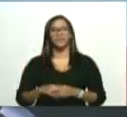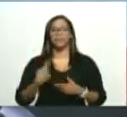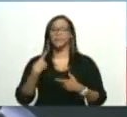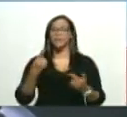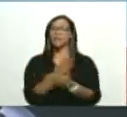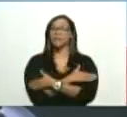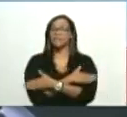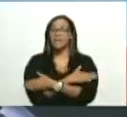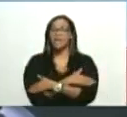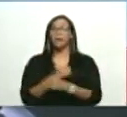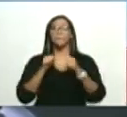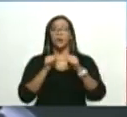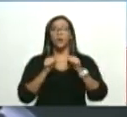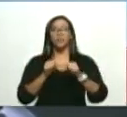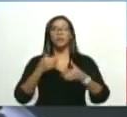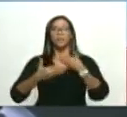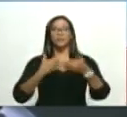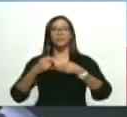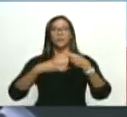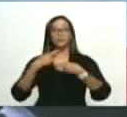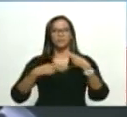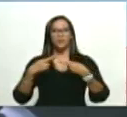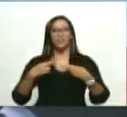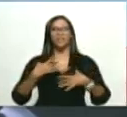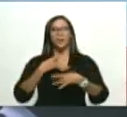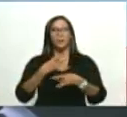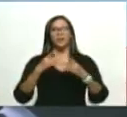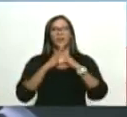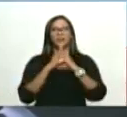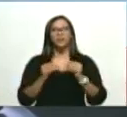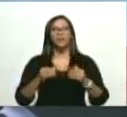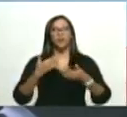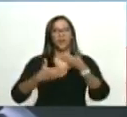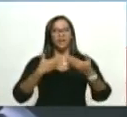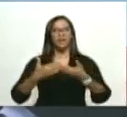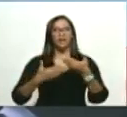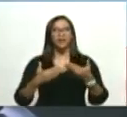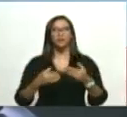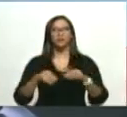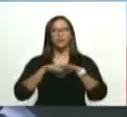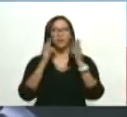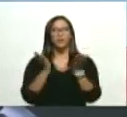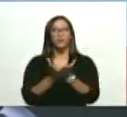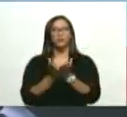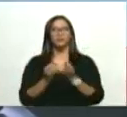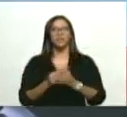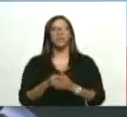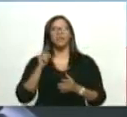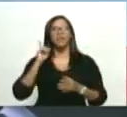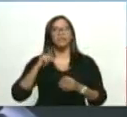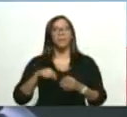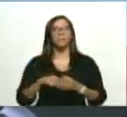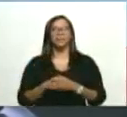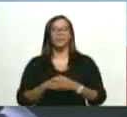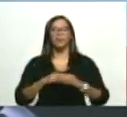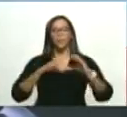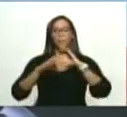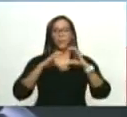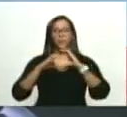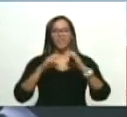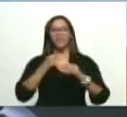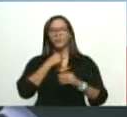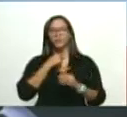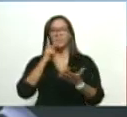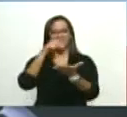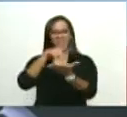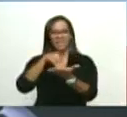por continuar ese proceso revolucionario que nos inspira a todos a lo largo del continente y del mundo. Y también comunicar el gusto que es estar aquí